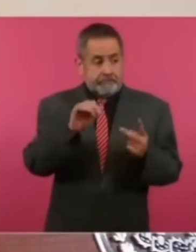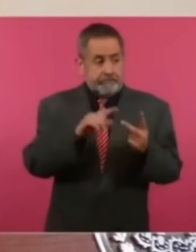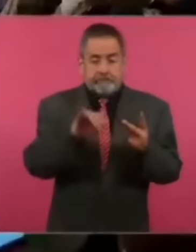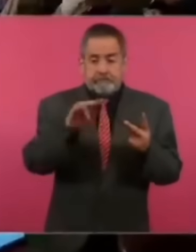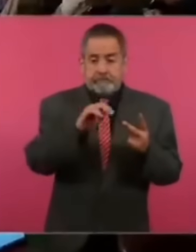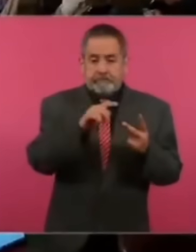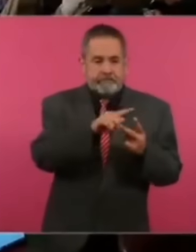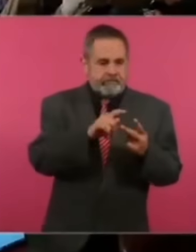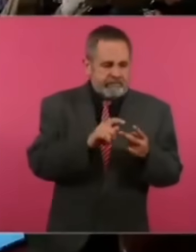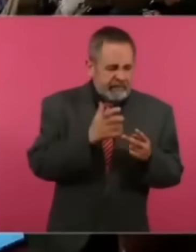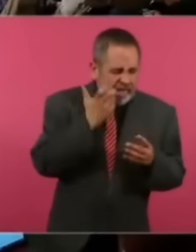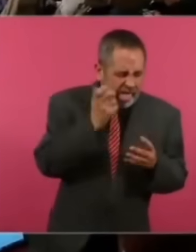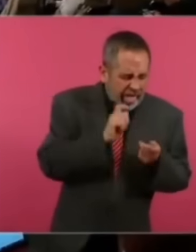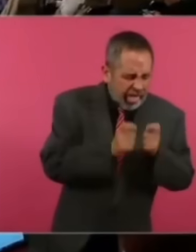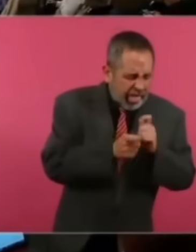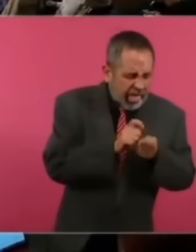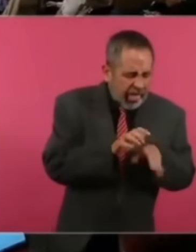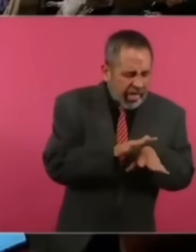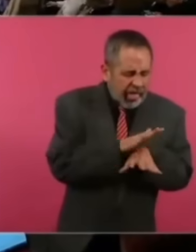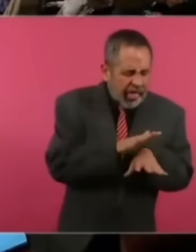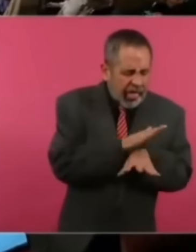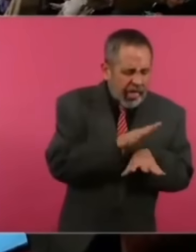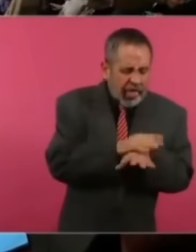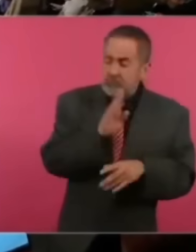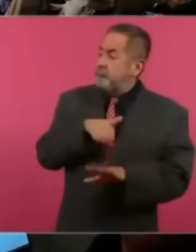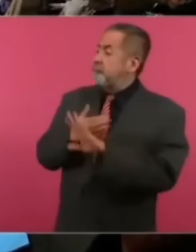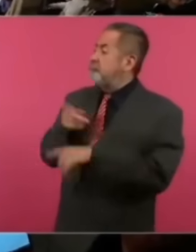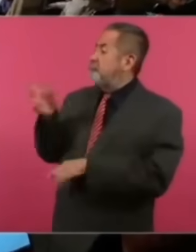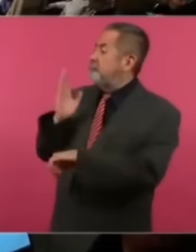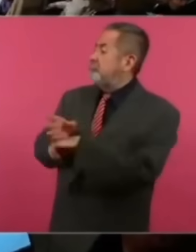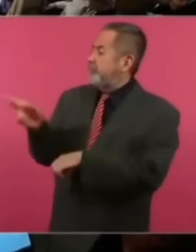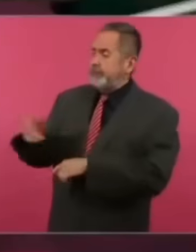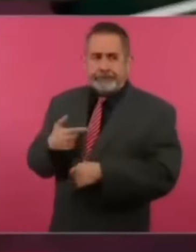tergiversan lo que aquí expreso,